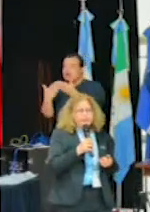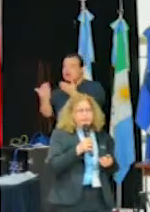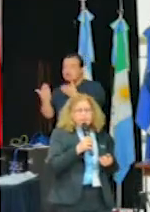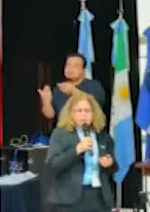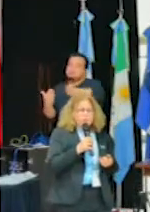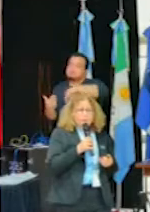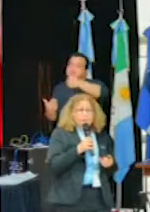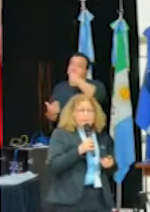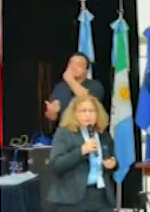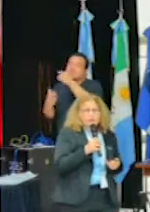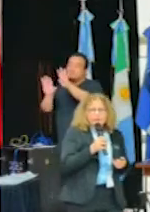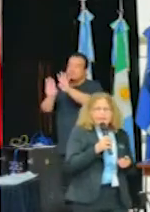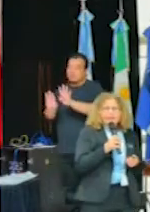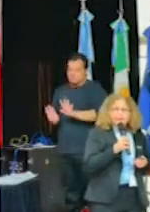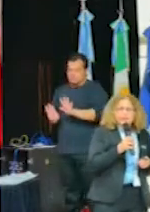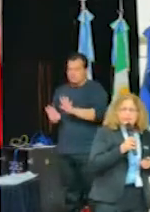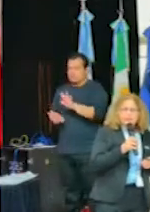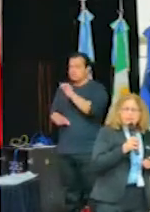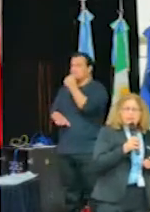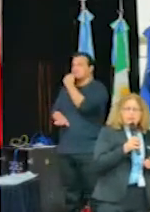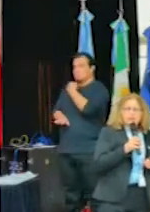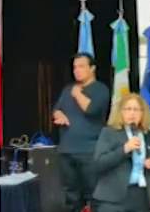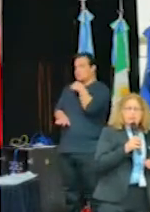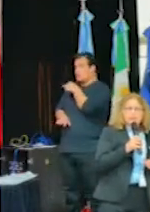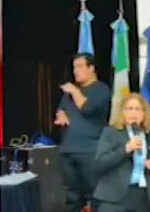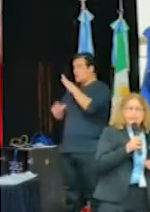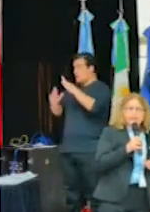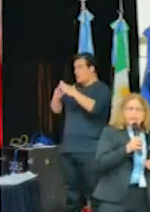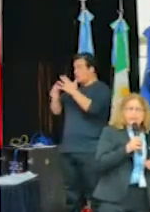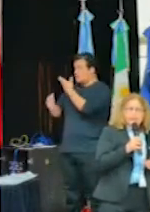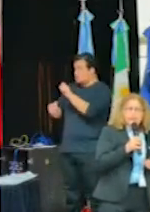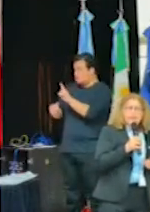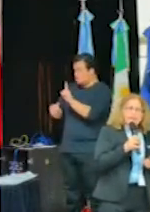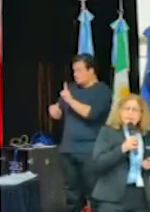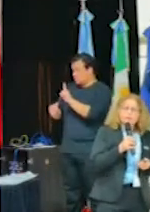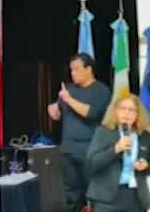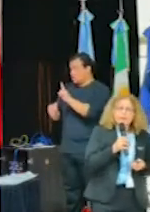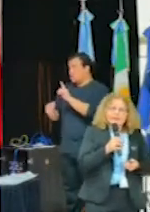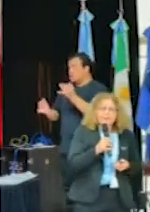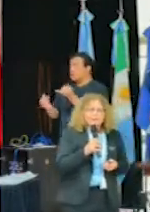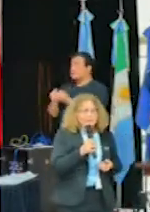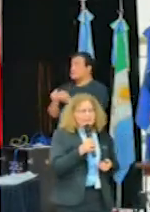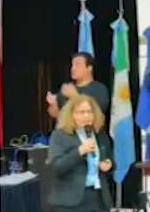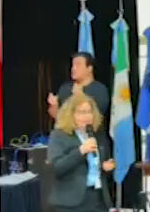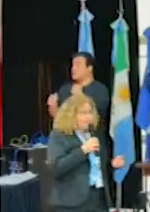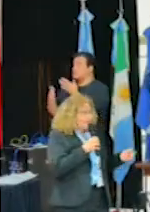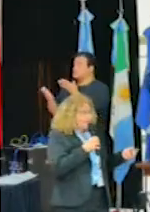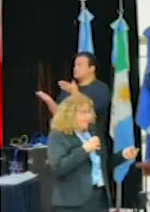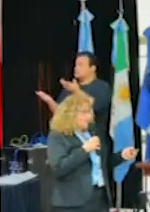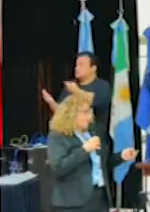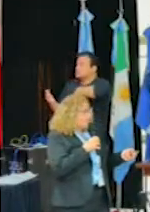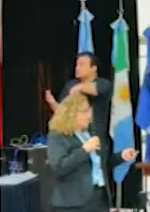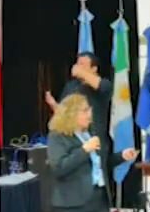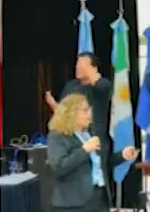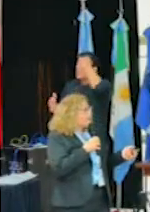prepararse? ¿Cómo? ¿Él no va a volver a casa? Nos íbamos a casar. Esa fue nuestra alarma y nuestra emergencia, y al